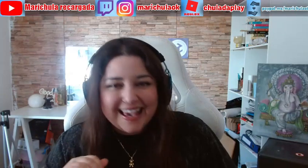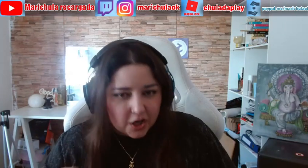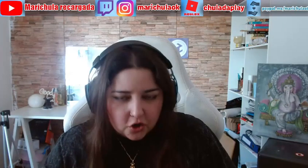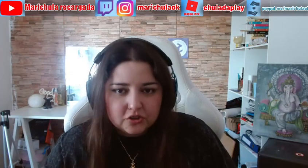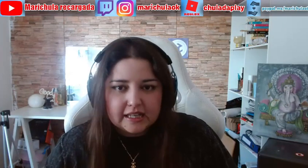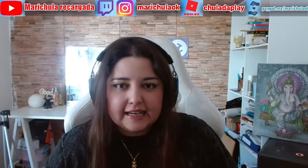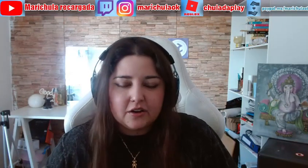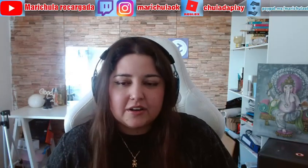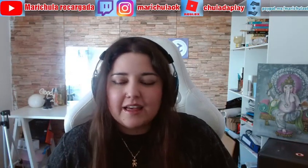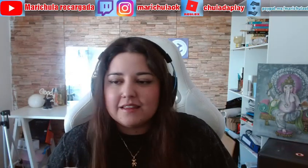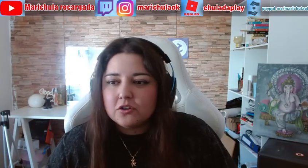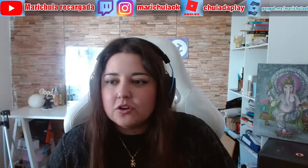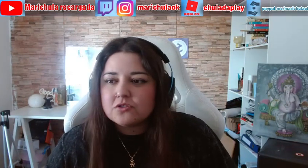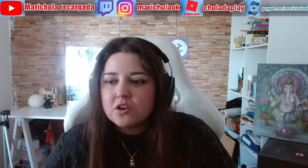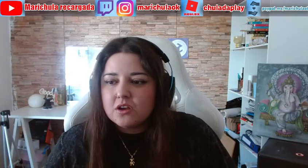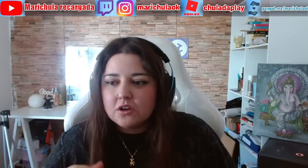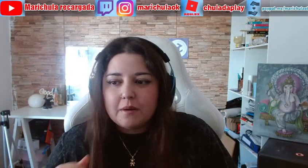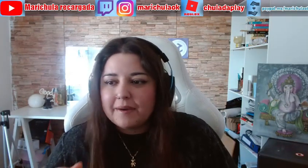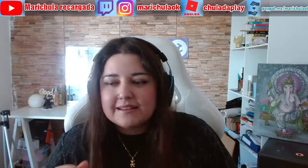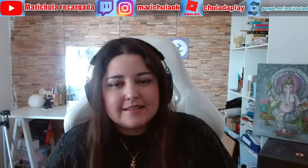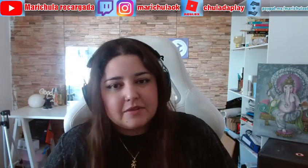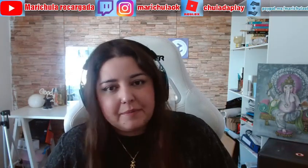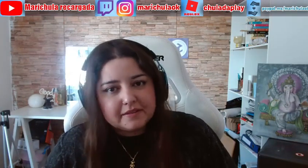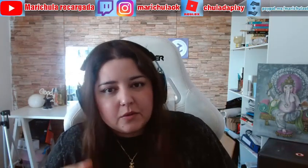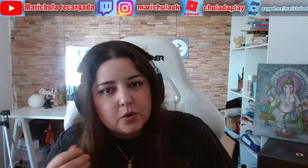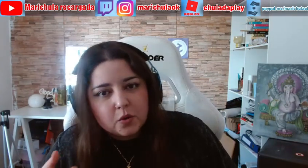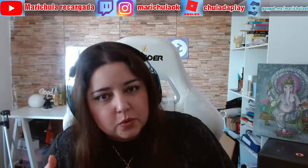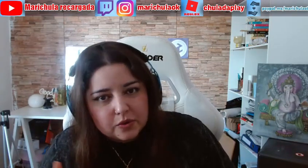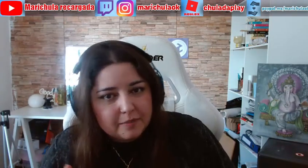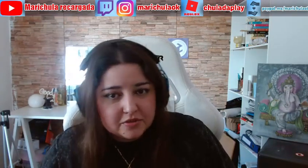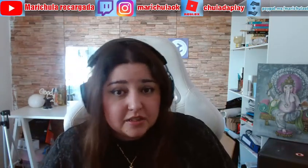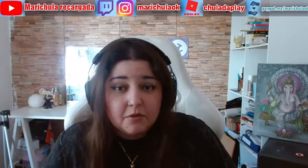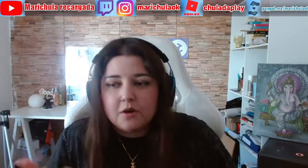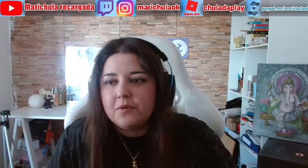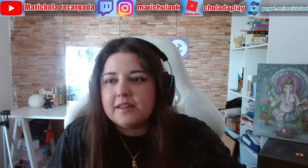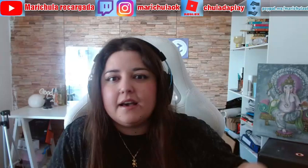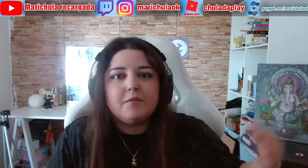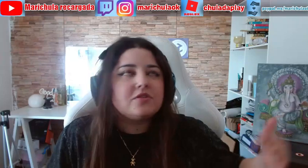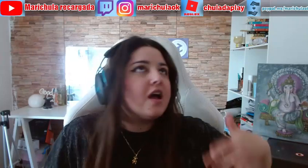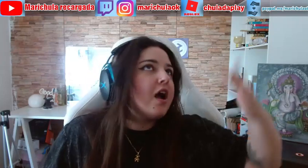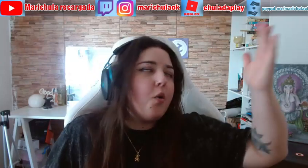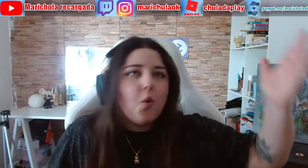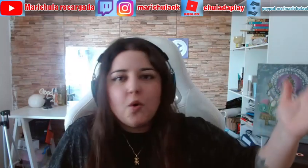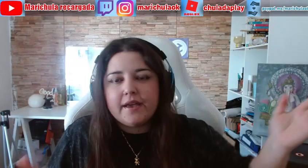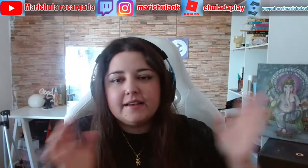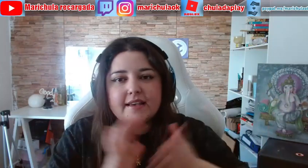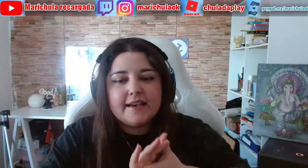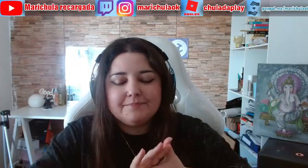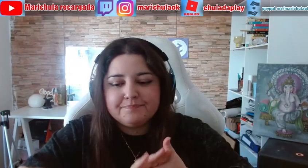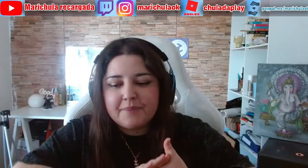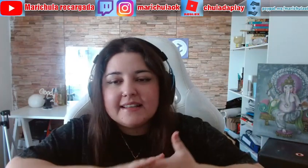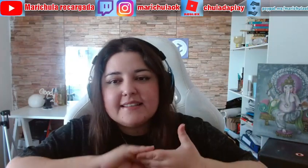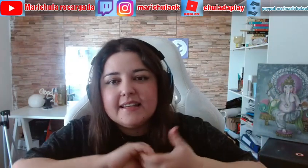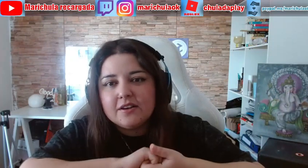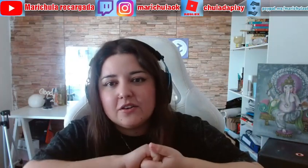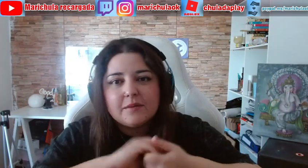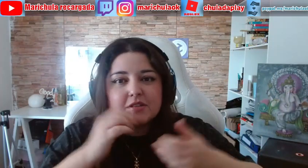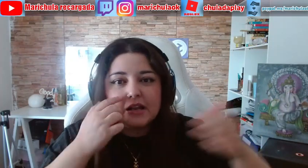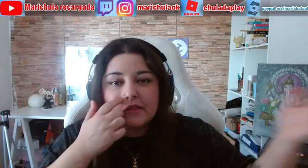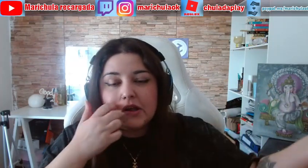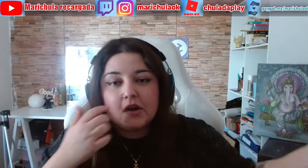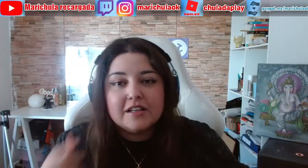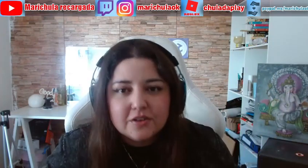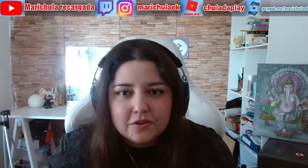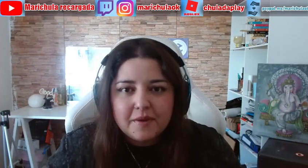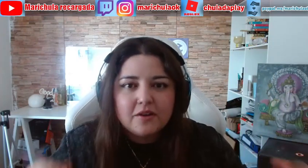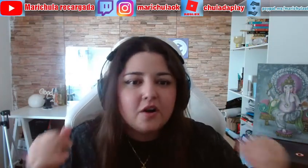estoy en contra de las corridas de toros. No me parece un espectáculo cultural positivo, es como que digamos... pan y circo, estamos